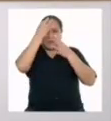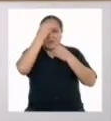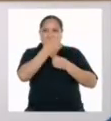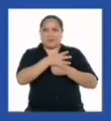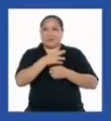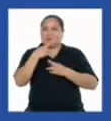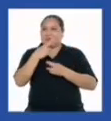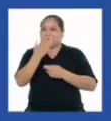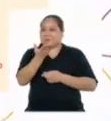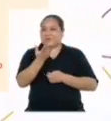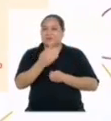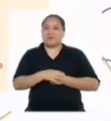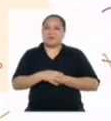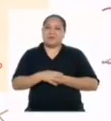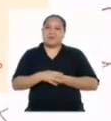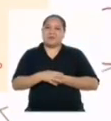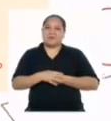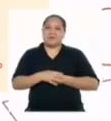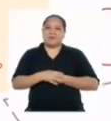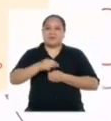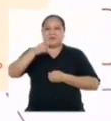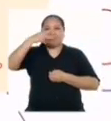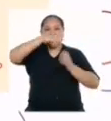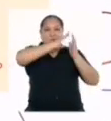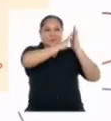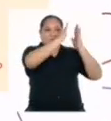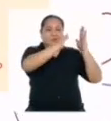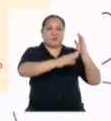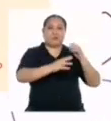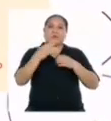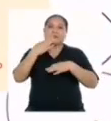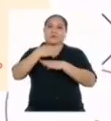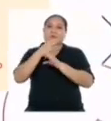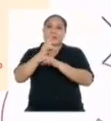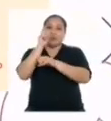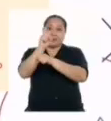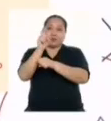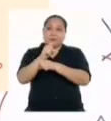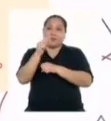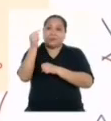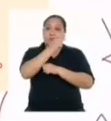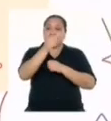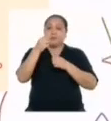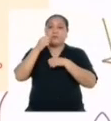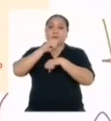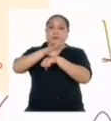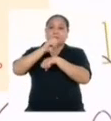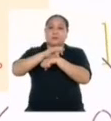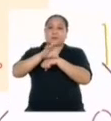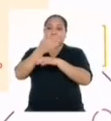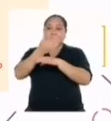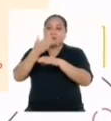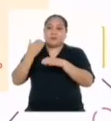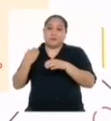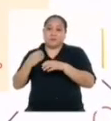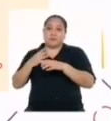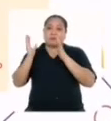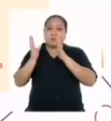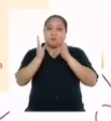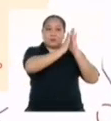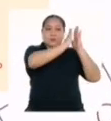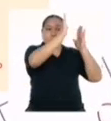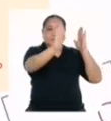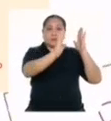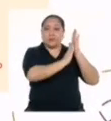por ahí sale una respuesta. Mural, medio de enseñanza. Estas son las recomendaciones previas a la elaboración de un